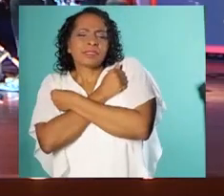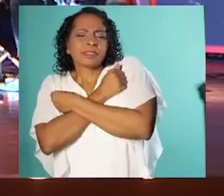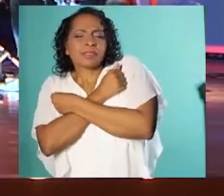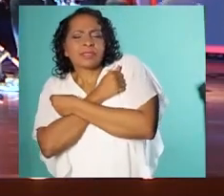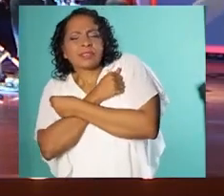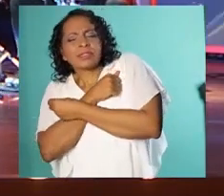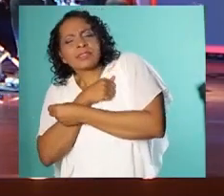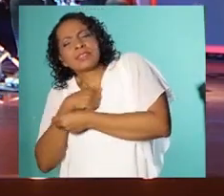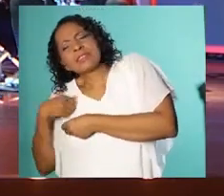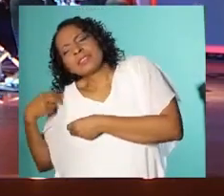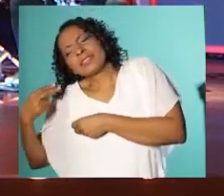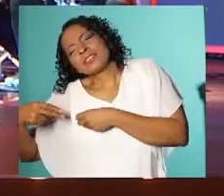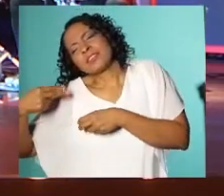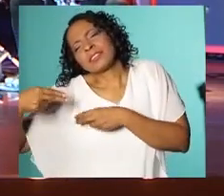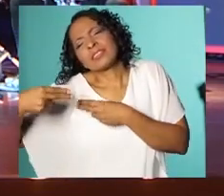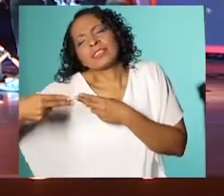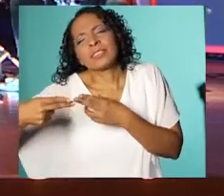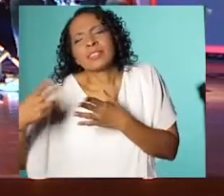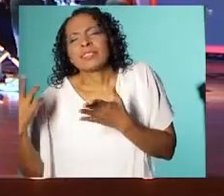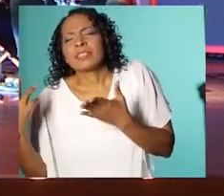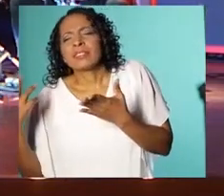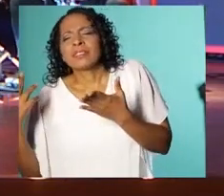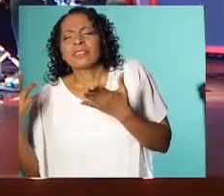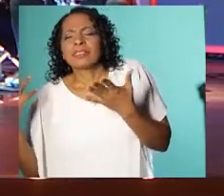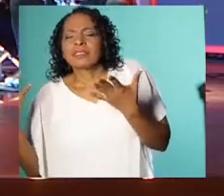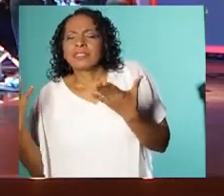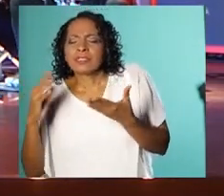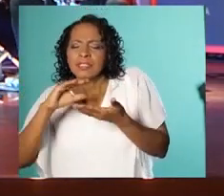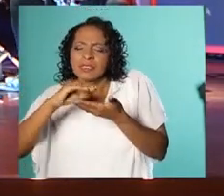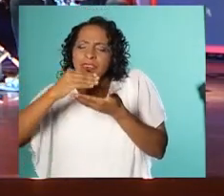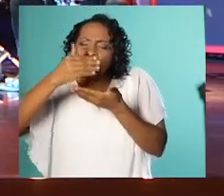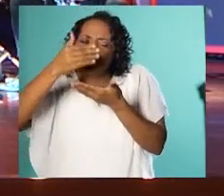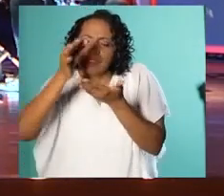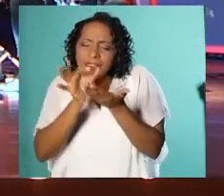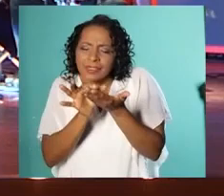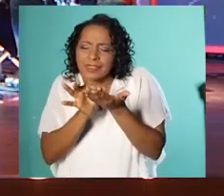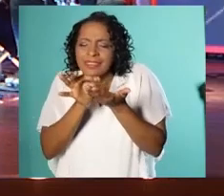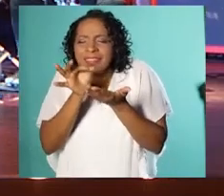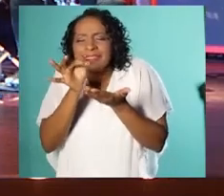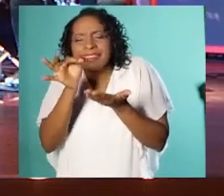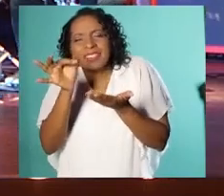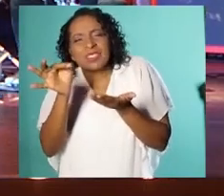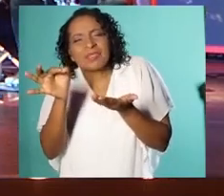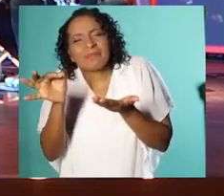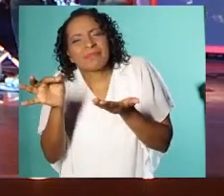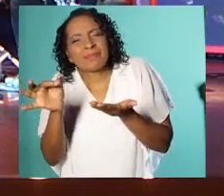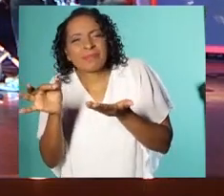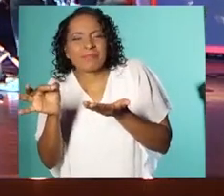ser heredero del más grande tesoro.